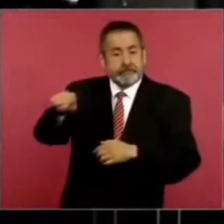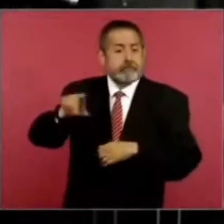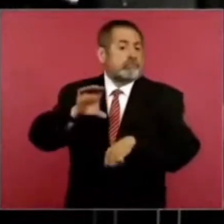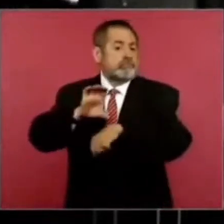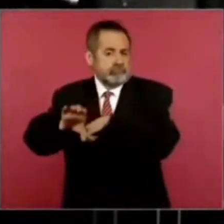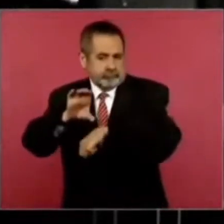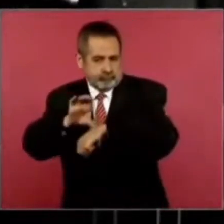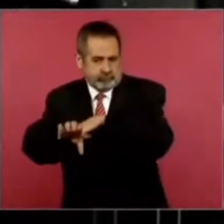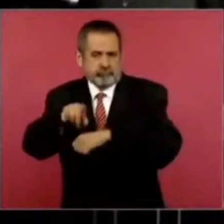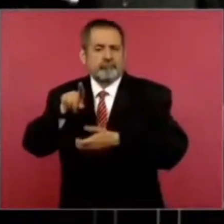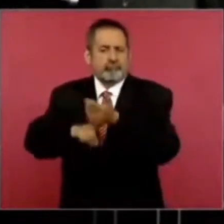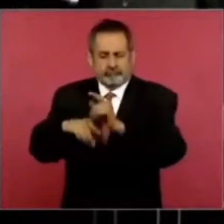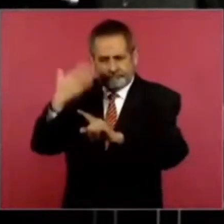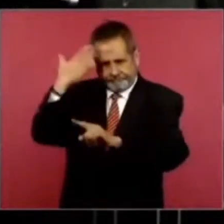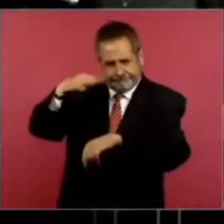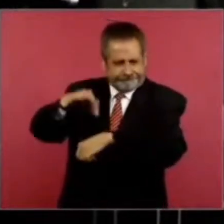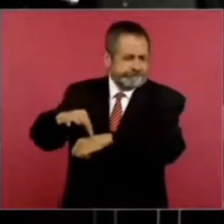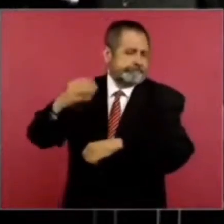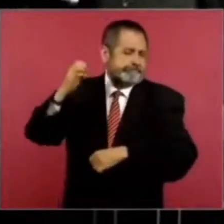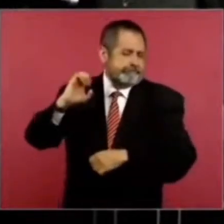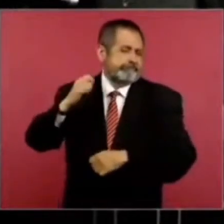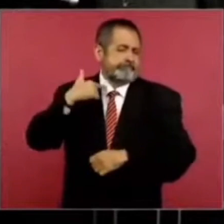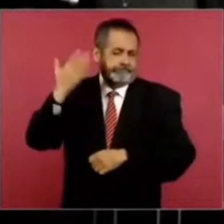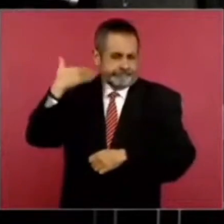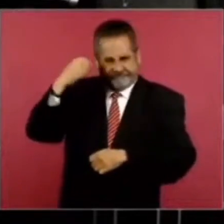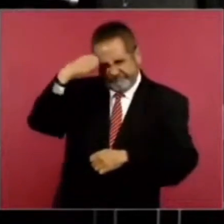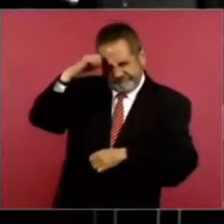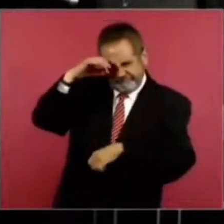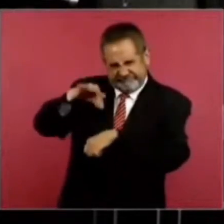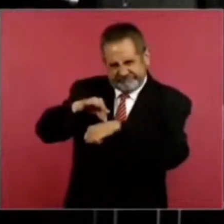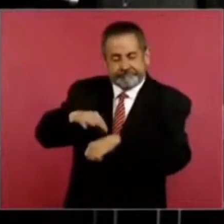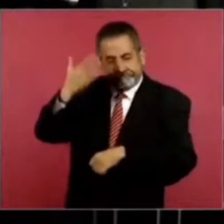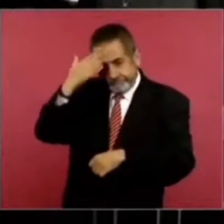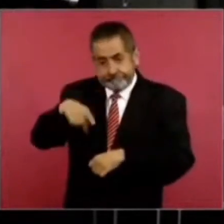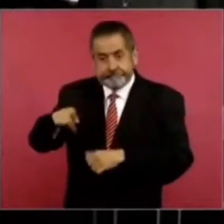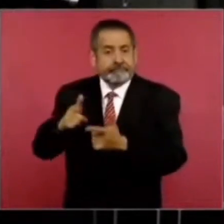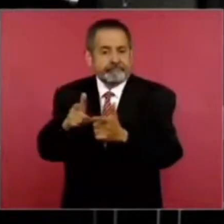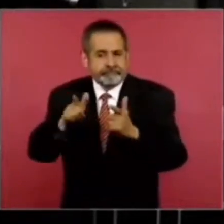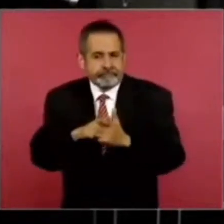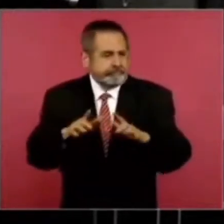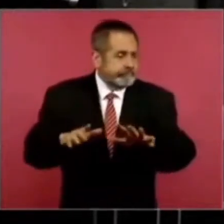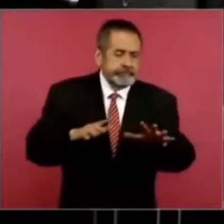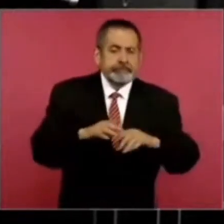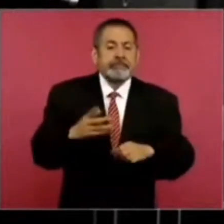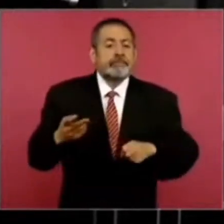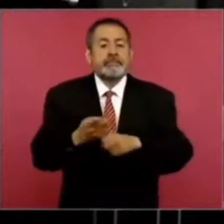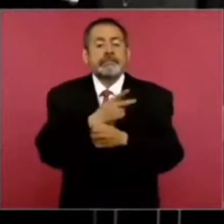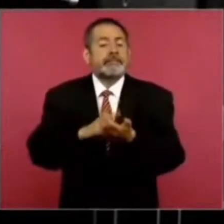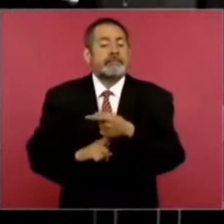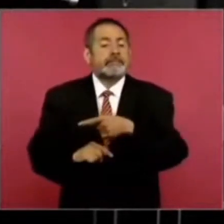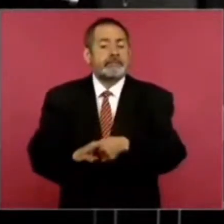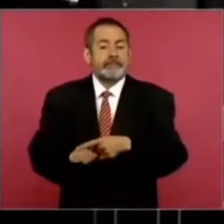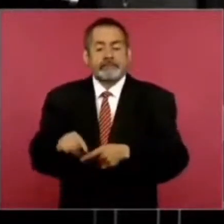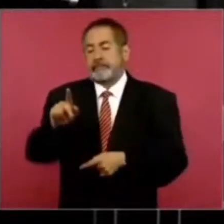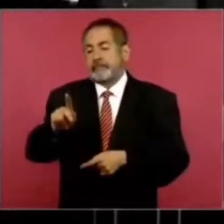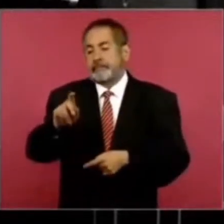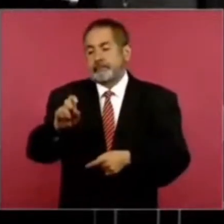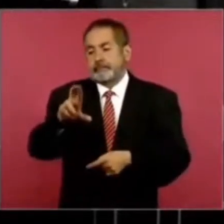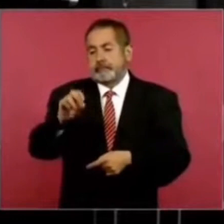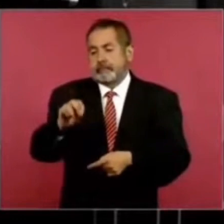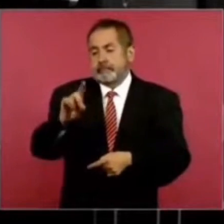que tuvieron en ese país con todo este tipo de situaciones con los grupos criminales, del propio Pedro Díaz, que es magistrado